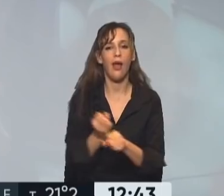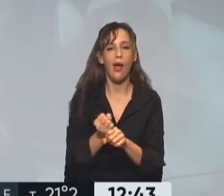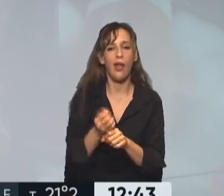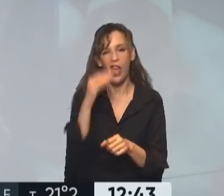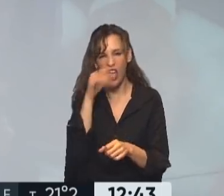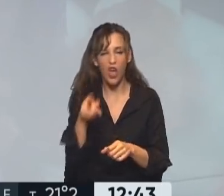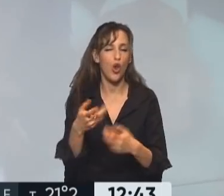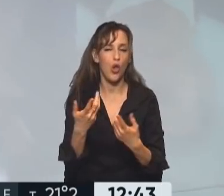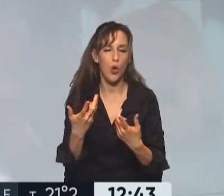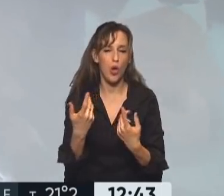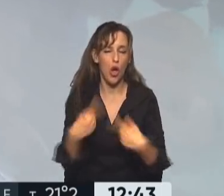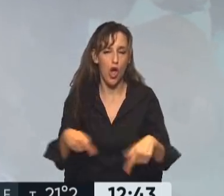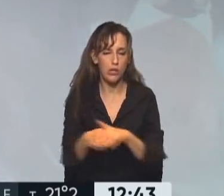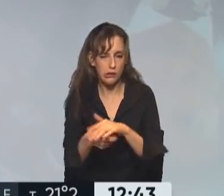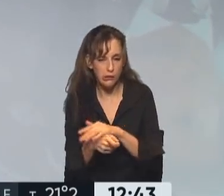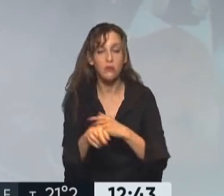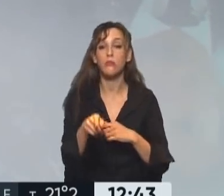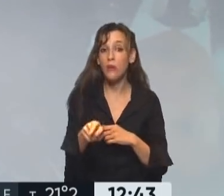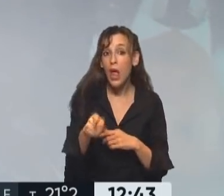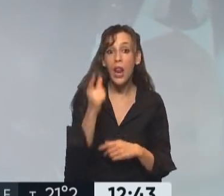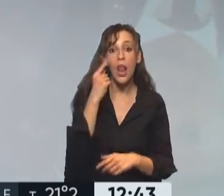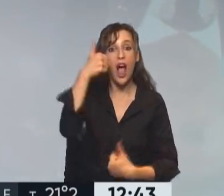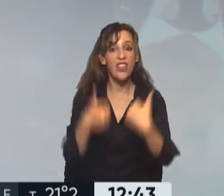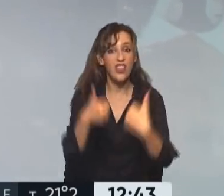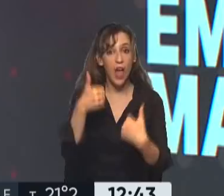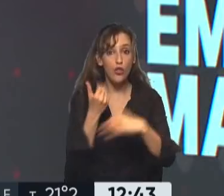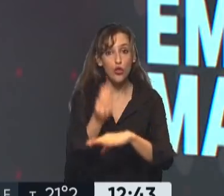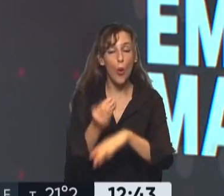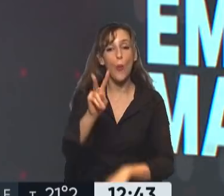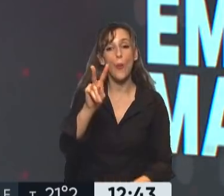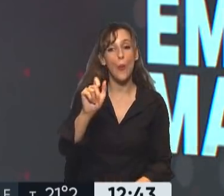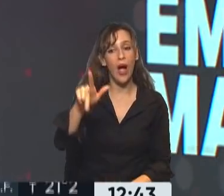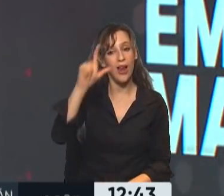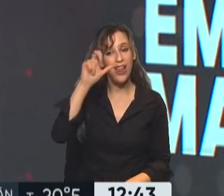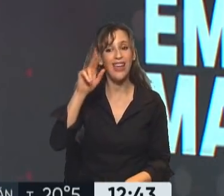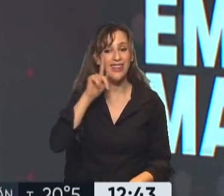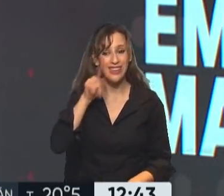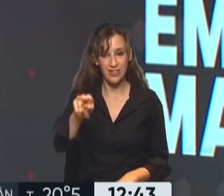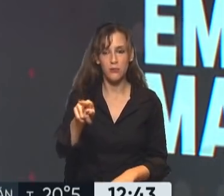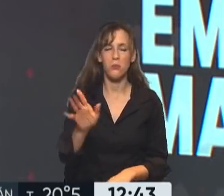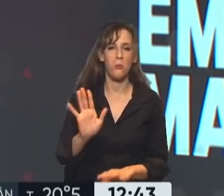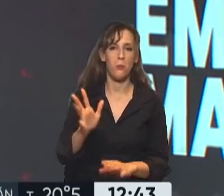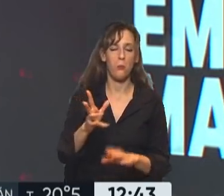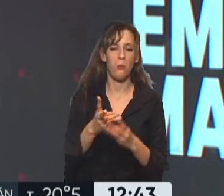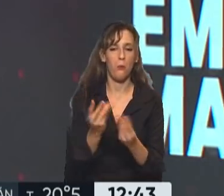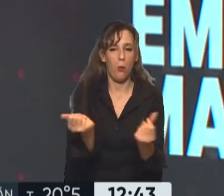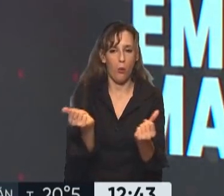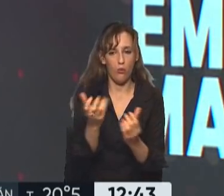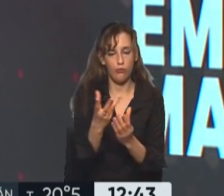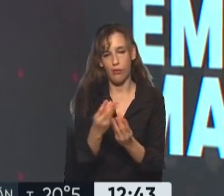voto. Sin embargo, ahora ese candidato desaparece. Valérie Pécresse, quien representaba a ese sector político, obtuvo apenas